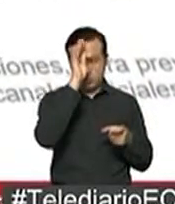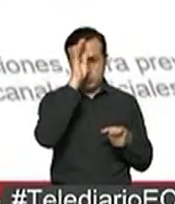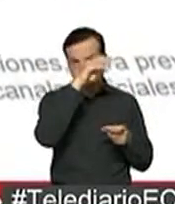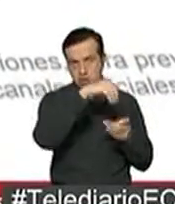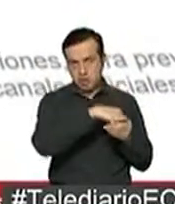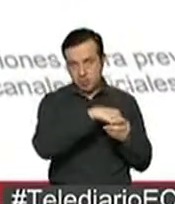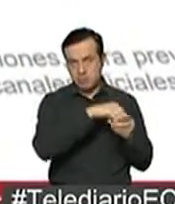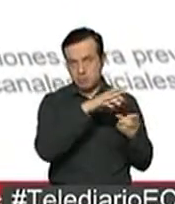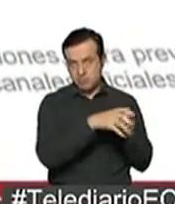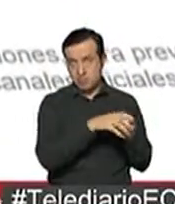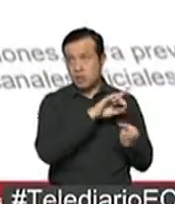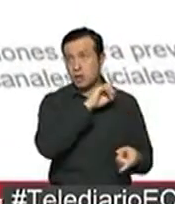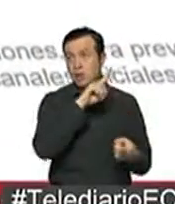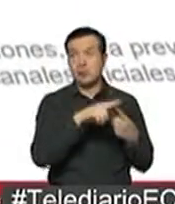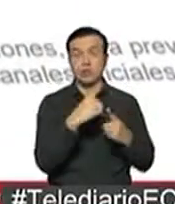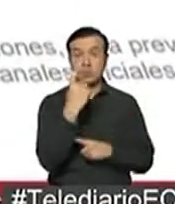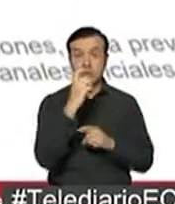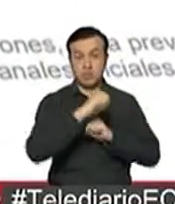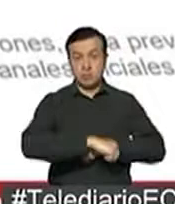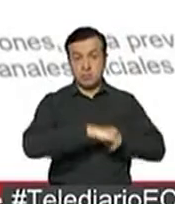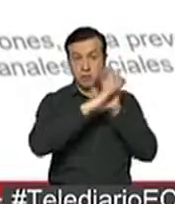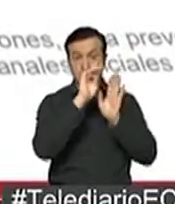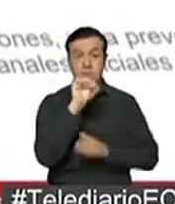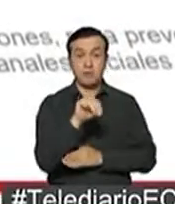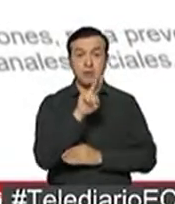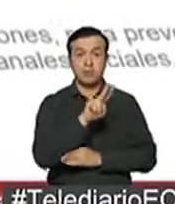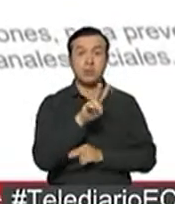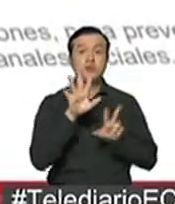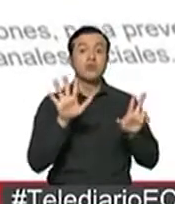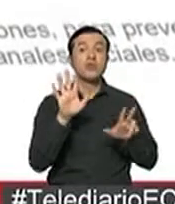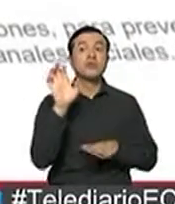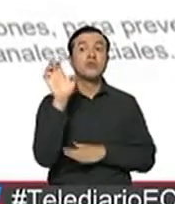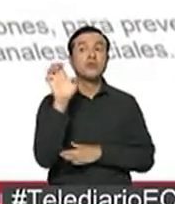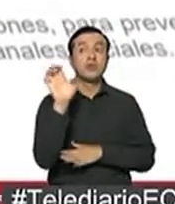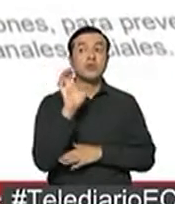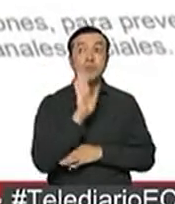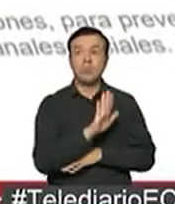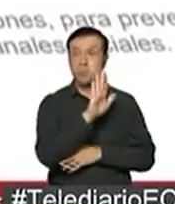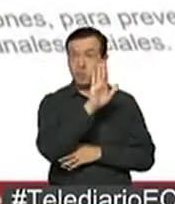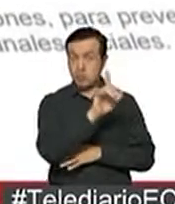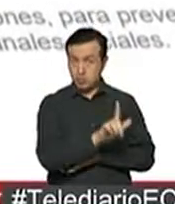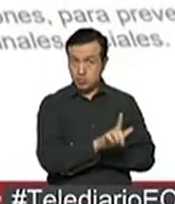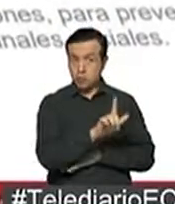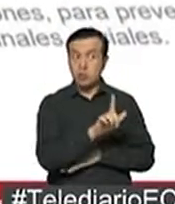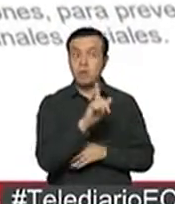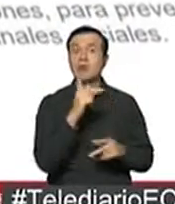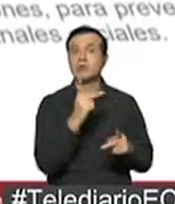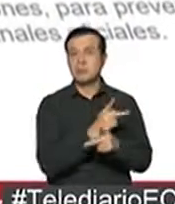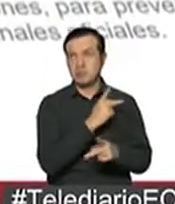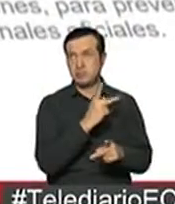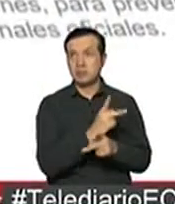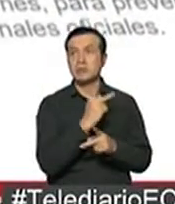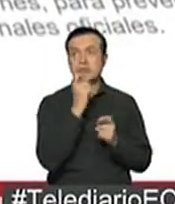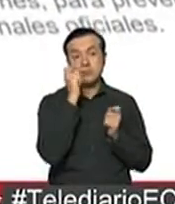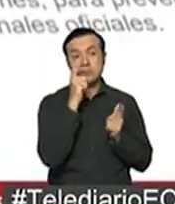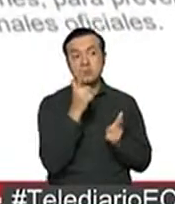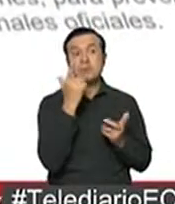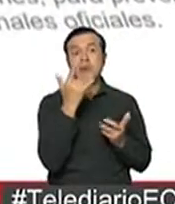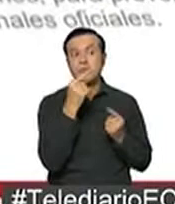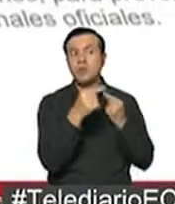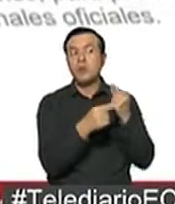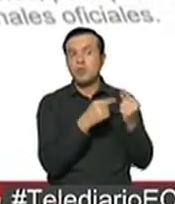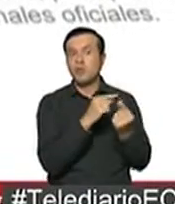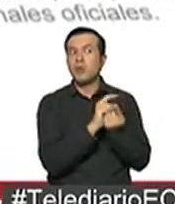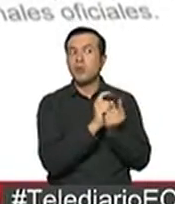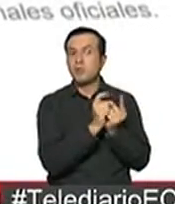hasta las 11 de la mañana de este martes 28 de enero la situación del paciente es crítica y estamos a la espera de su evolución